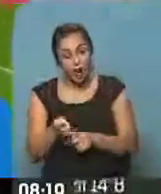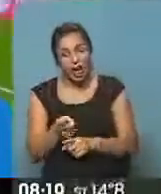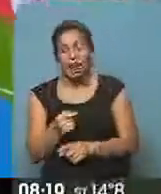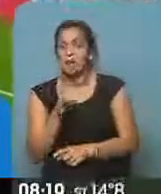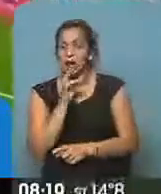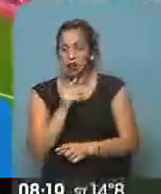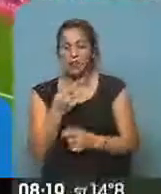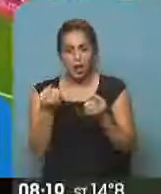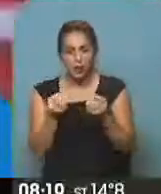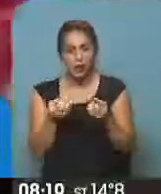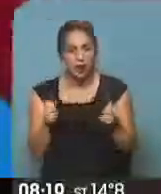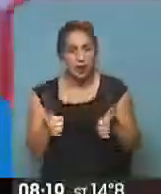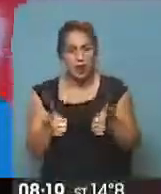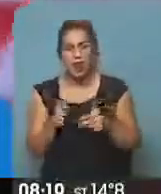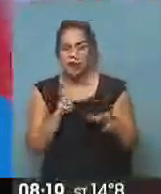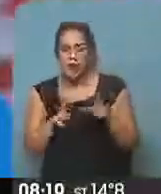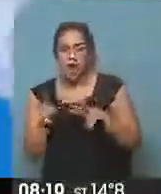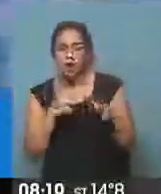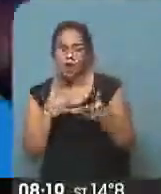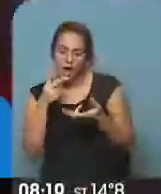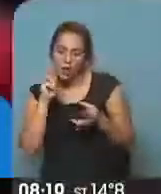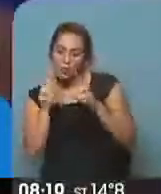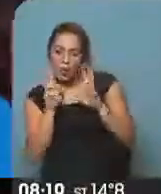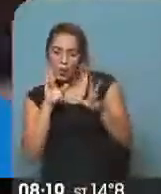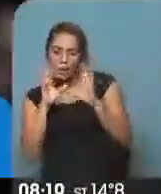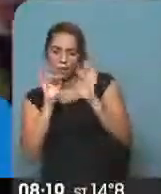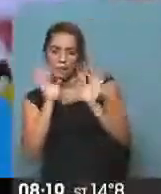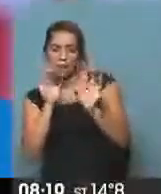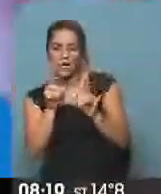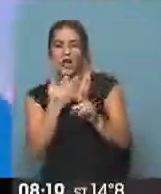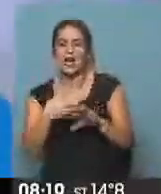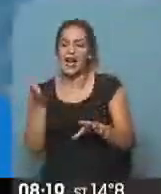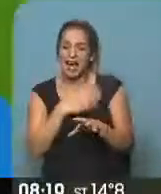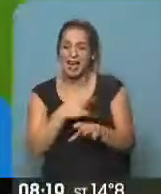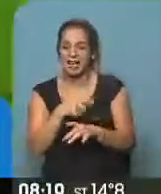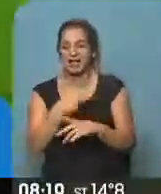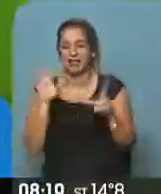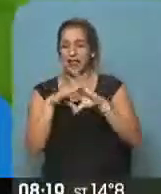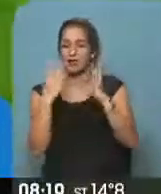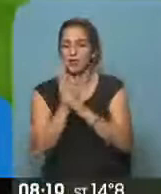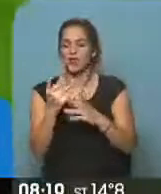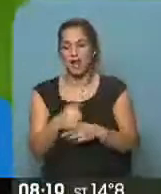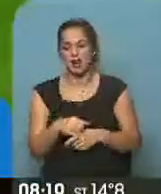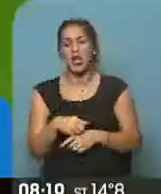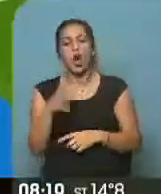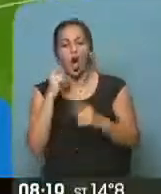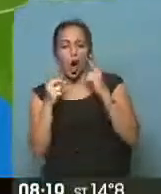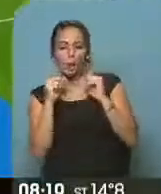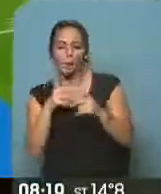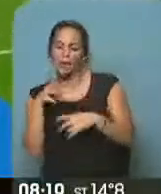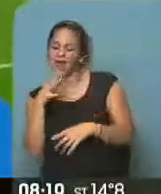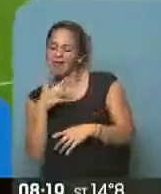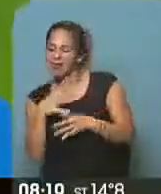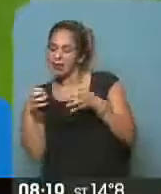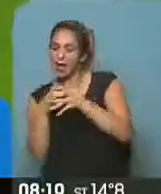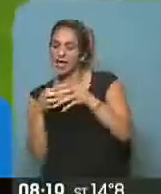sirve para lo que buscan justamente en la previa de un mundial. Sociedades, hombres que se entiendan dentro del campo de